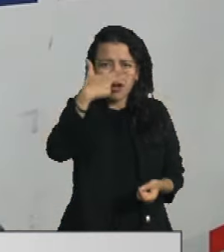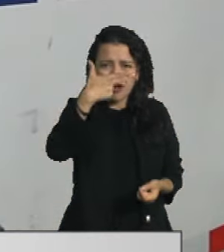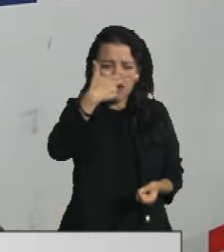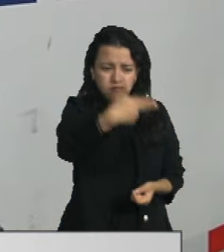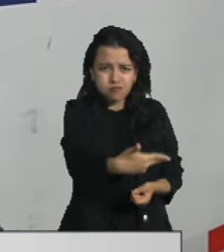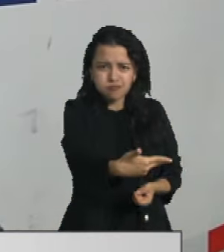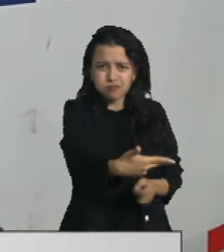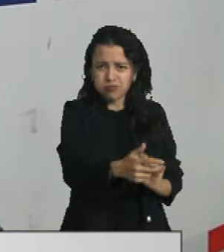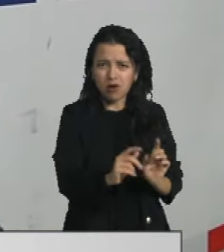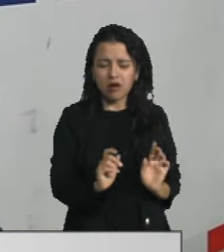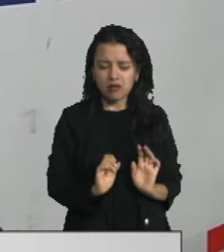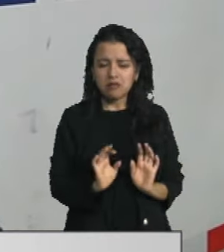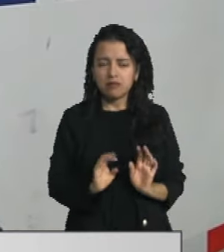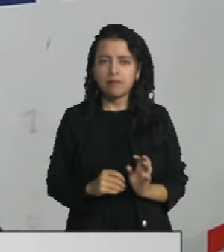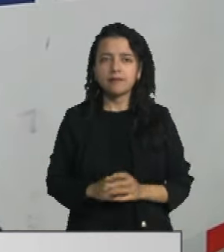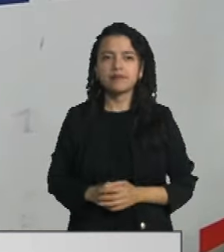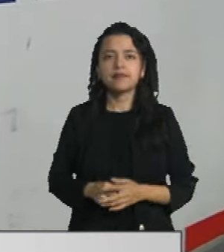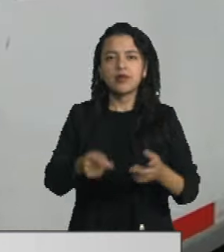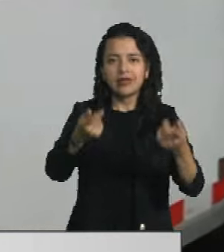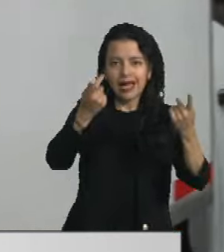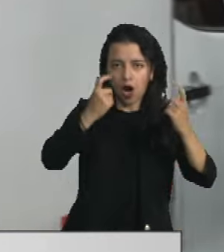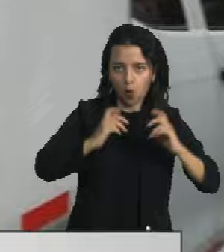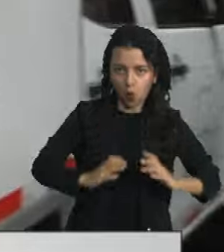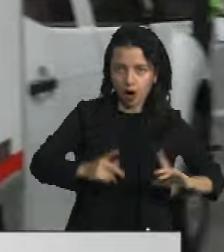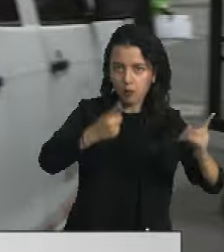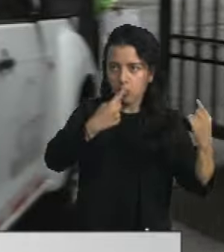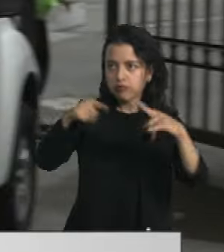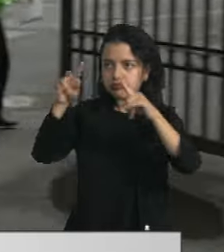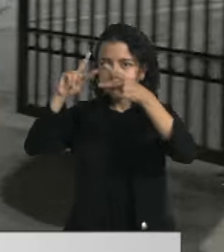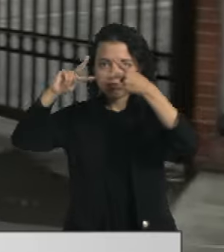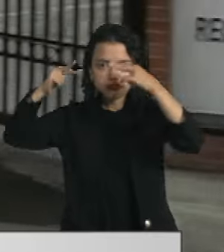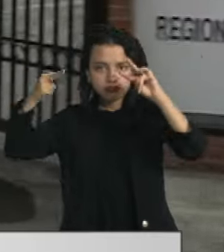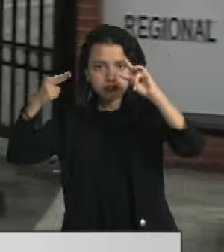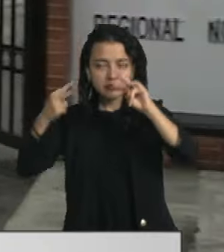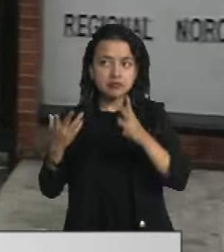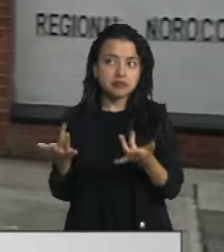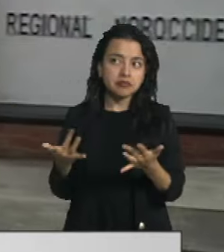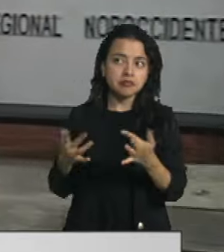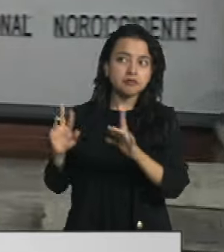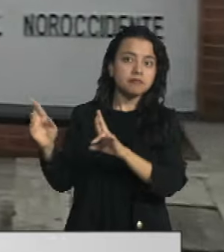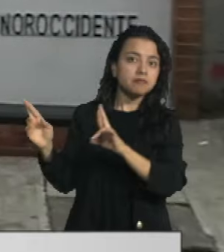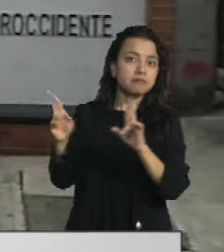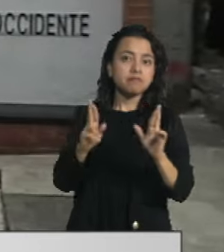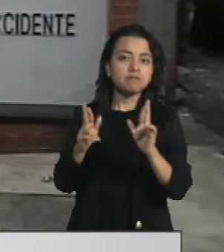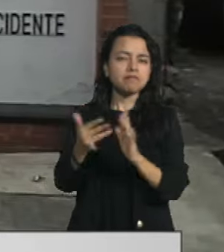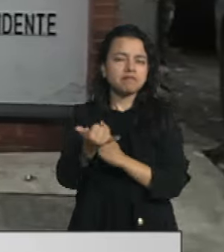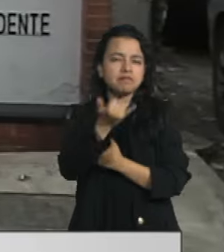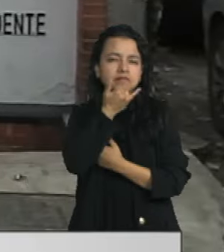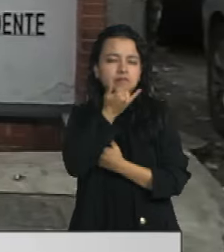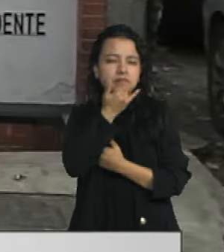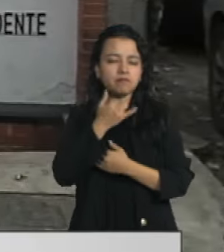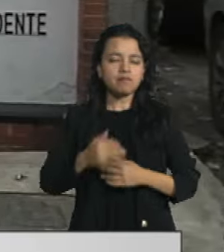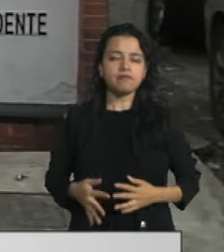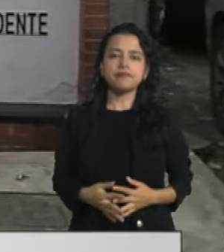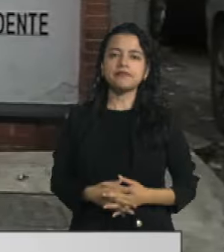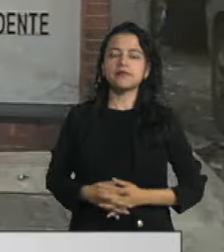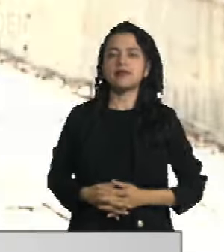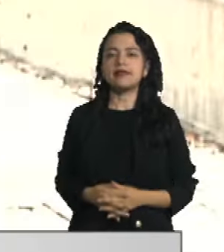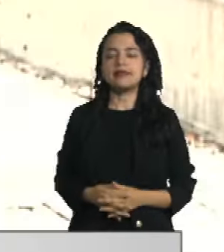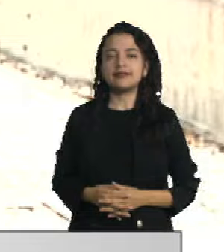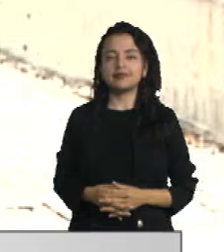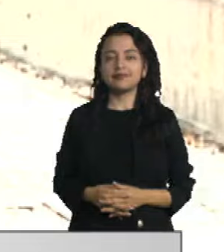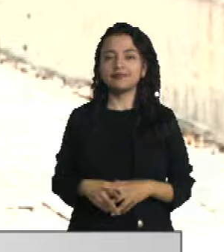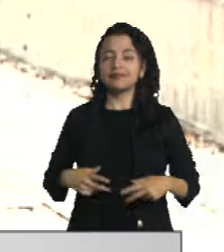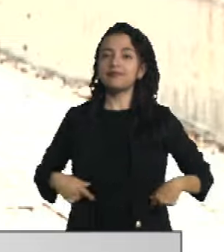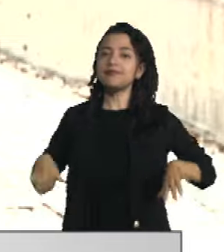revólver. Los cuerpos permanecen en medicina legal y en las próximas horas se conocería con detalle las causas de ambas muertes.